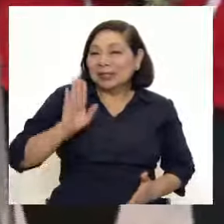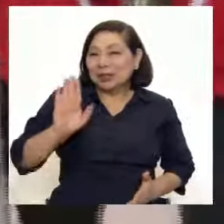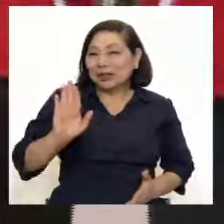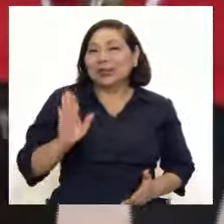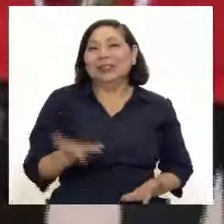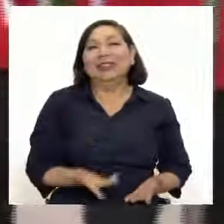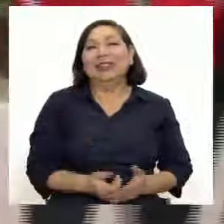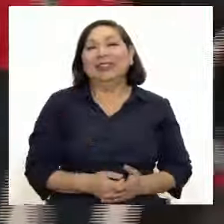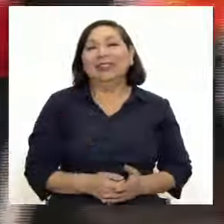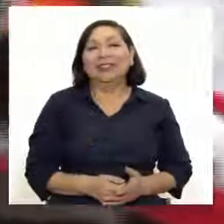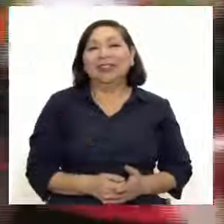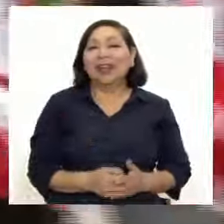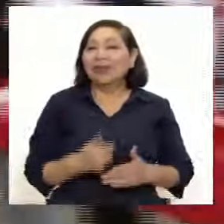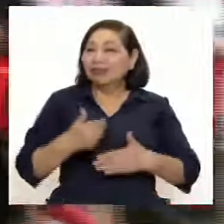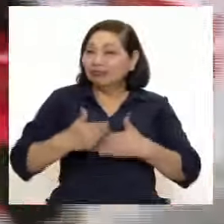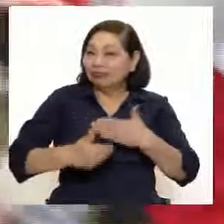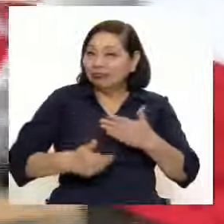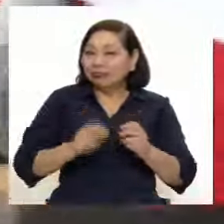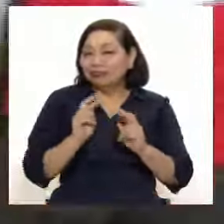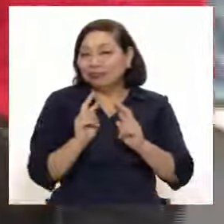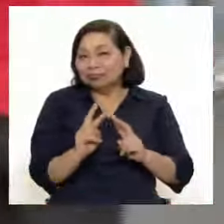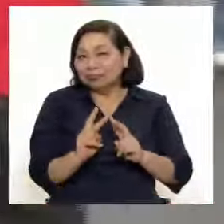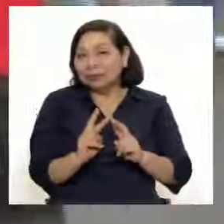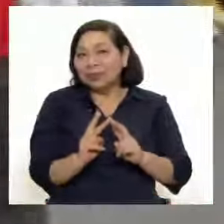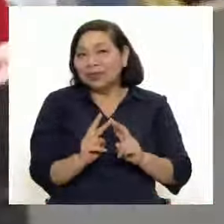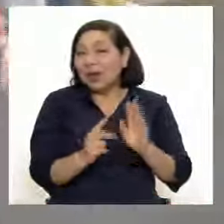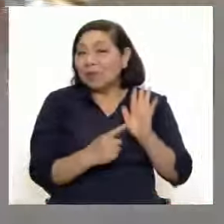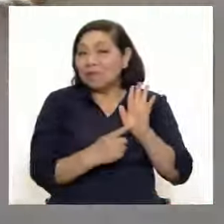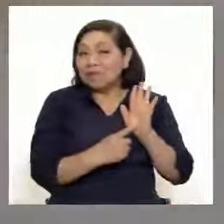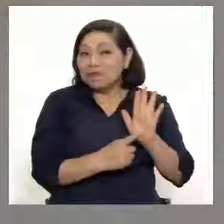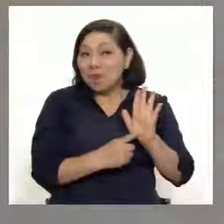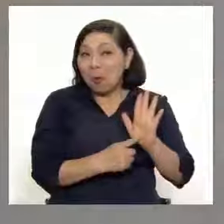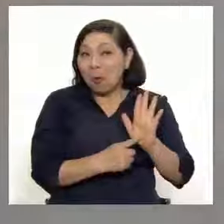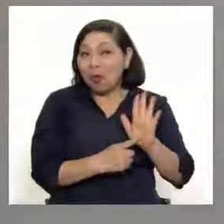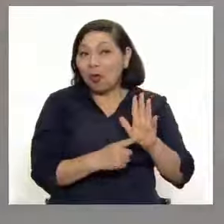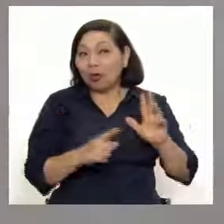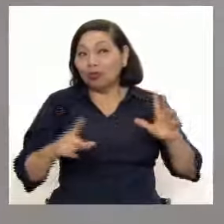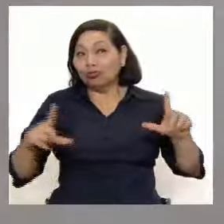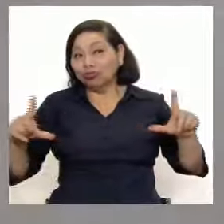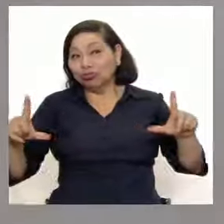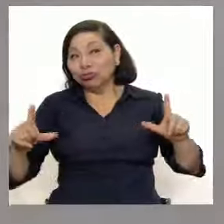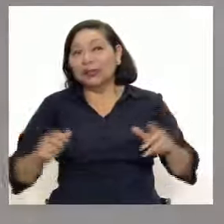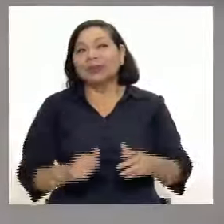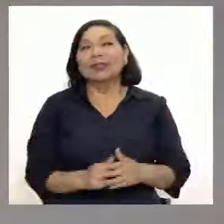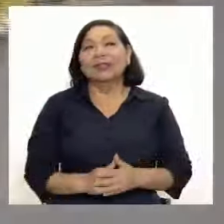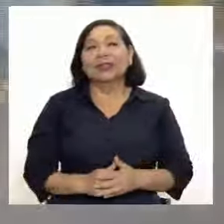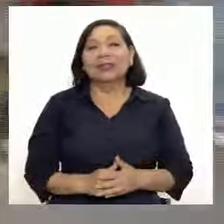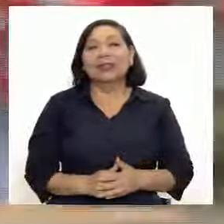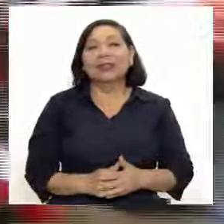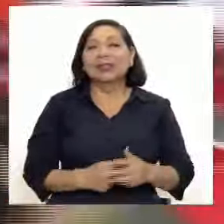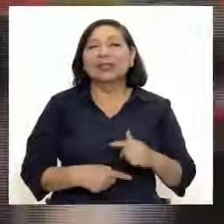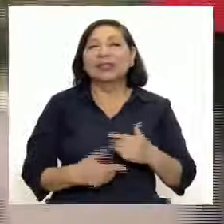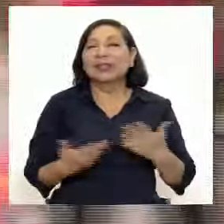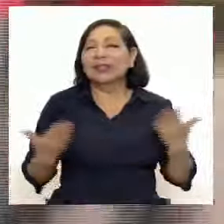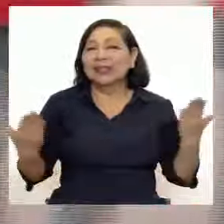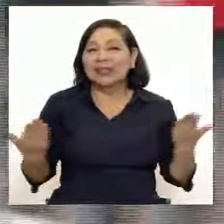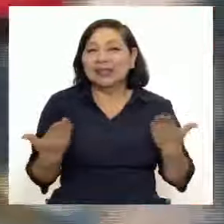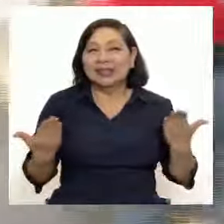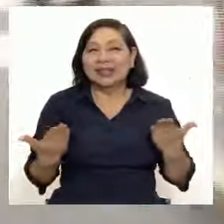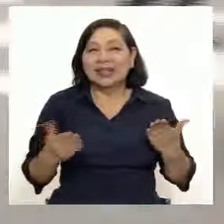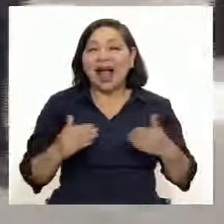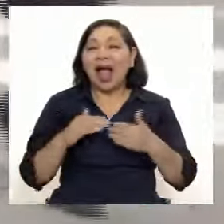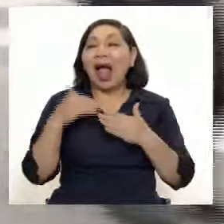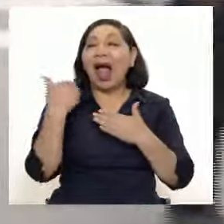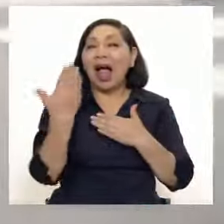su país. Vamos a seguir avanzando para poder mostrarle todo el panorama, justamente lo que viene ocurriendo en